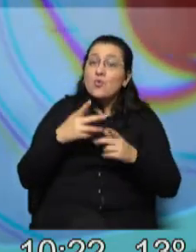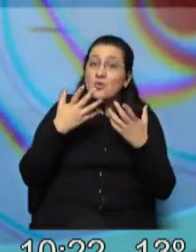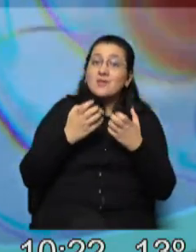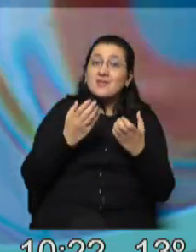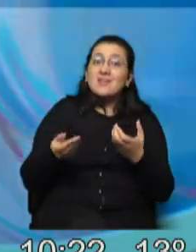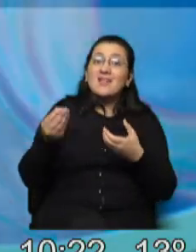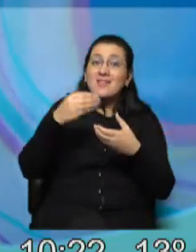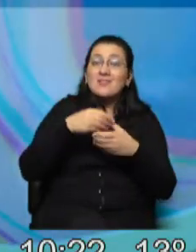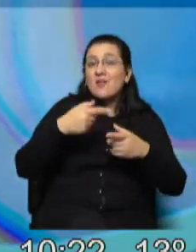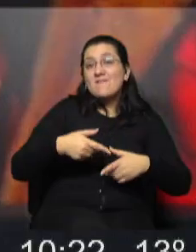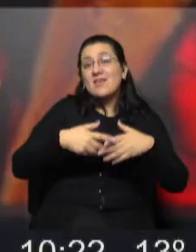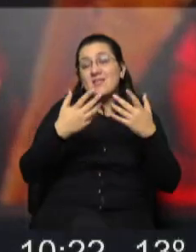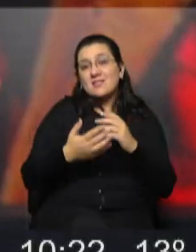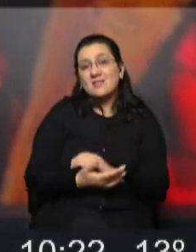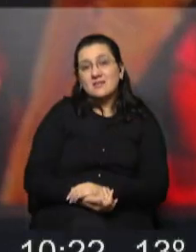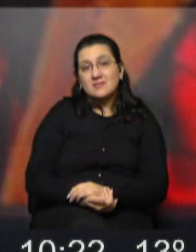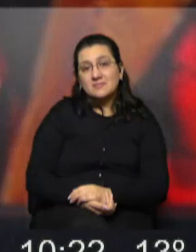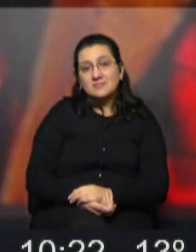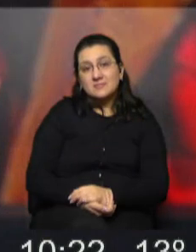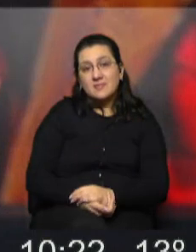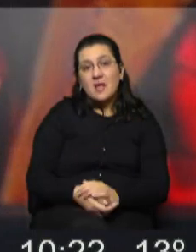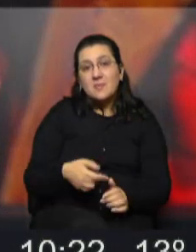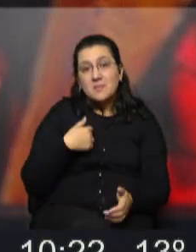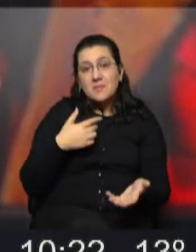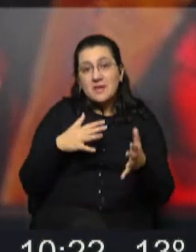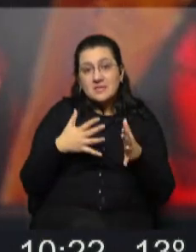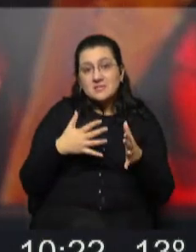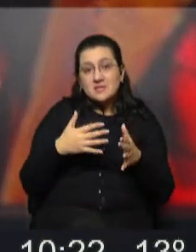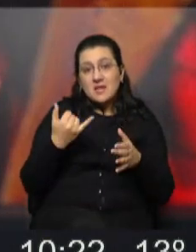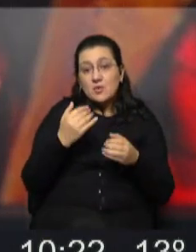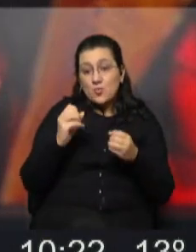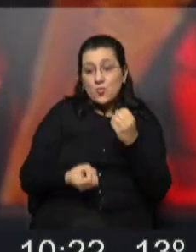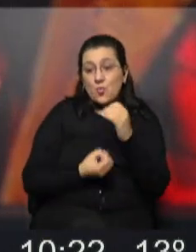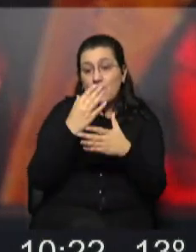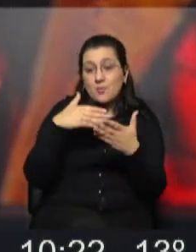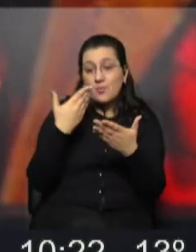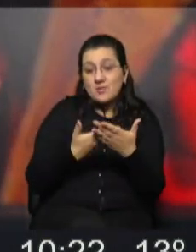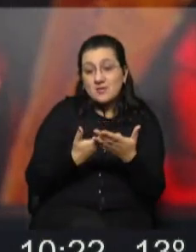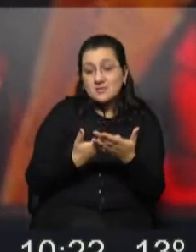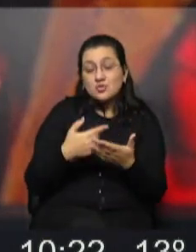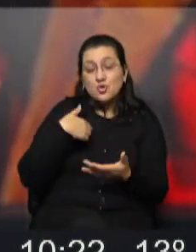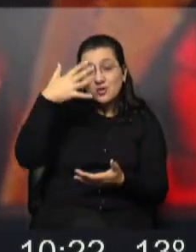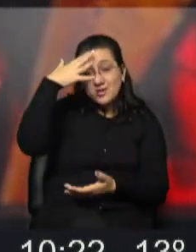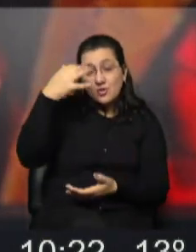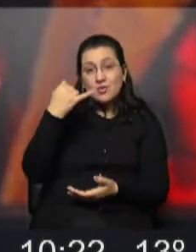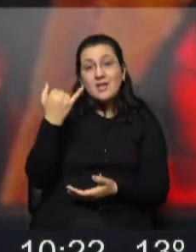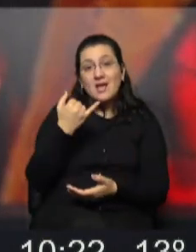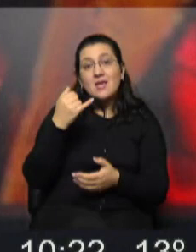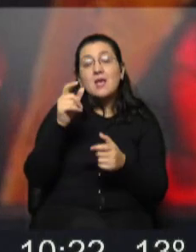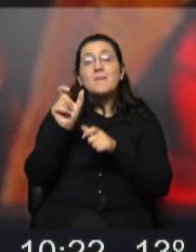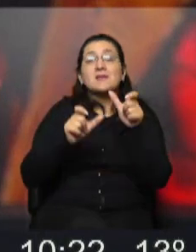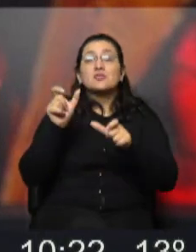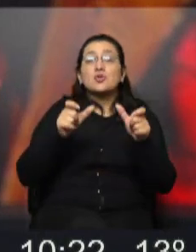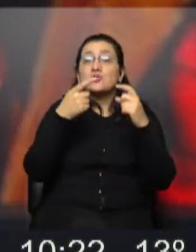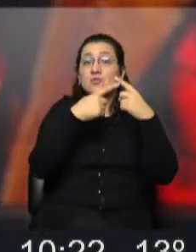formar parte de la fiesta. No, yo creo que sí, yo creo que sí. Lo que me parece que hay, así como hay nuevas propuestas, lo que yo creo que hay es un público